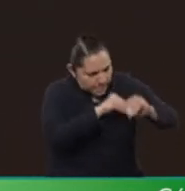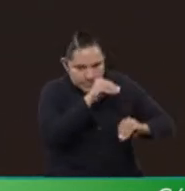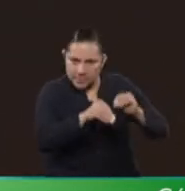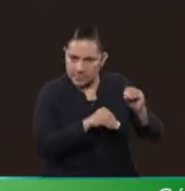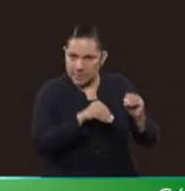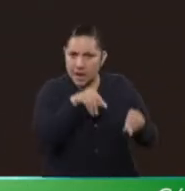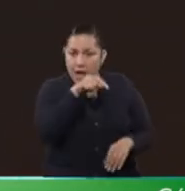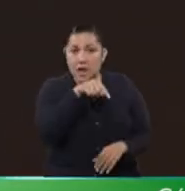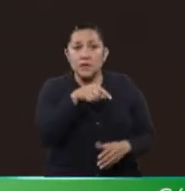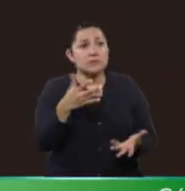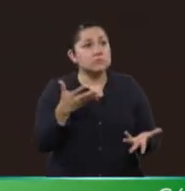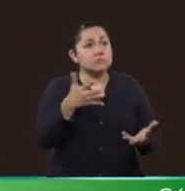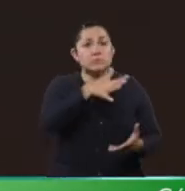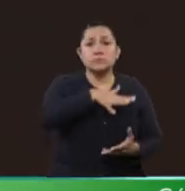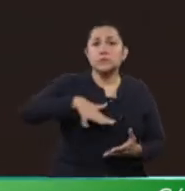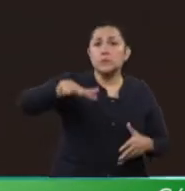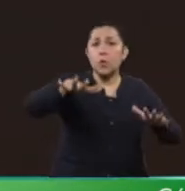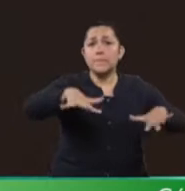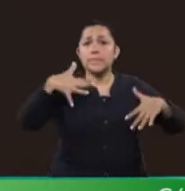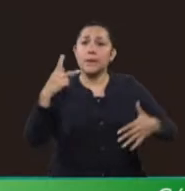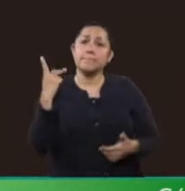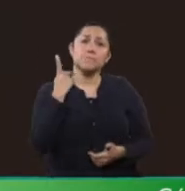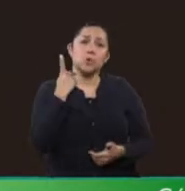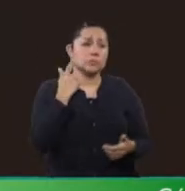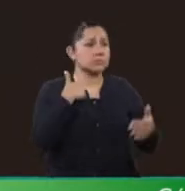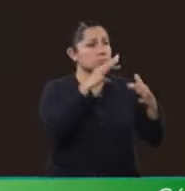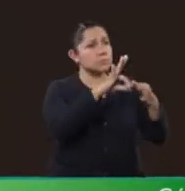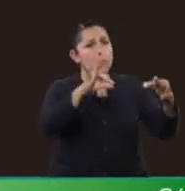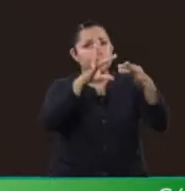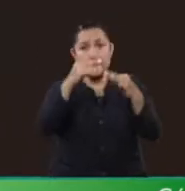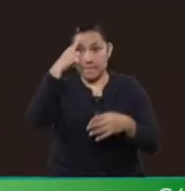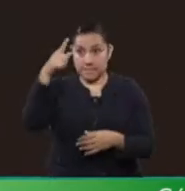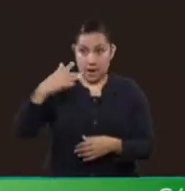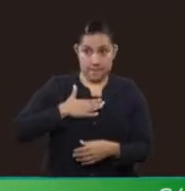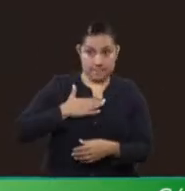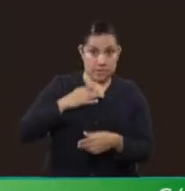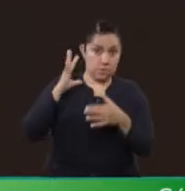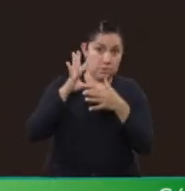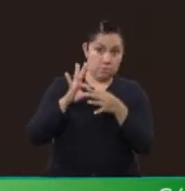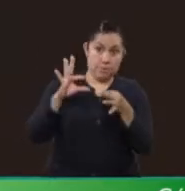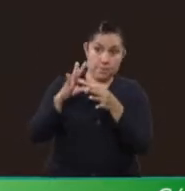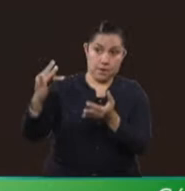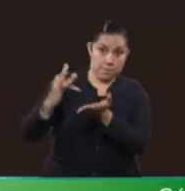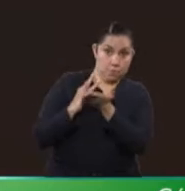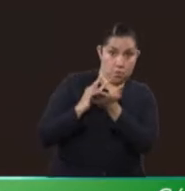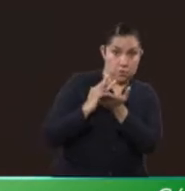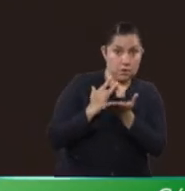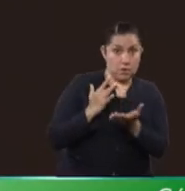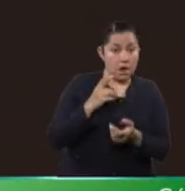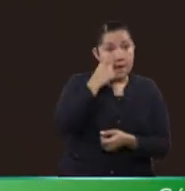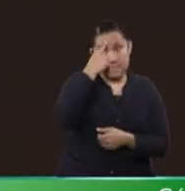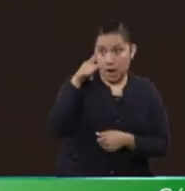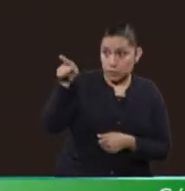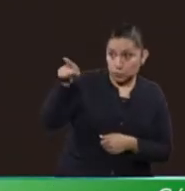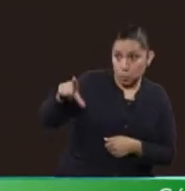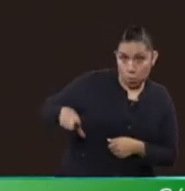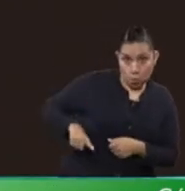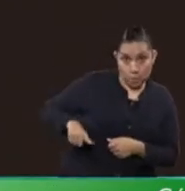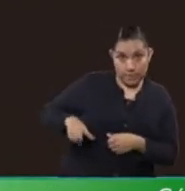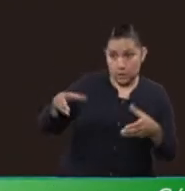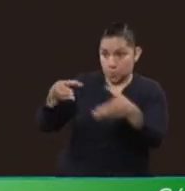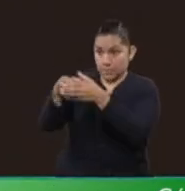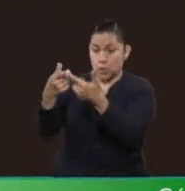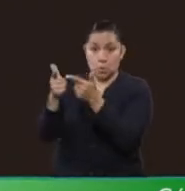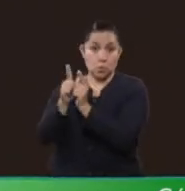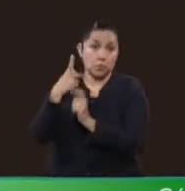en un miting político y lo digo para todas las fracciones parlamentarias No nada más para la fracción en el poder o para la oposición